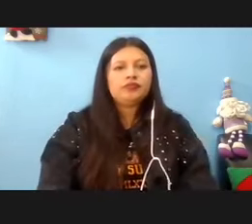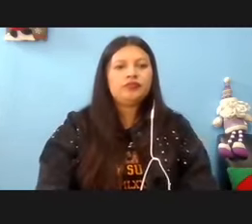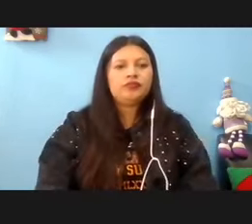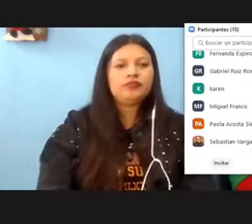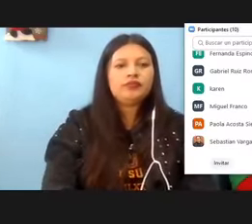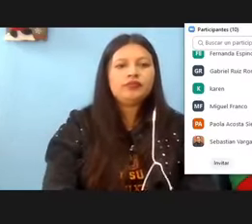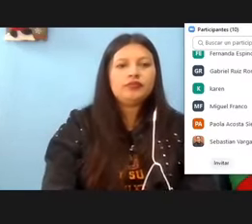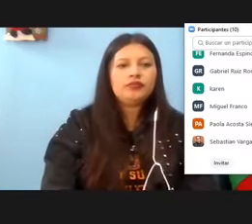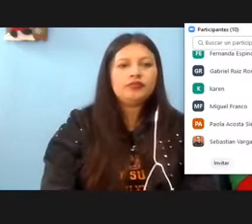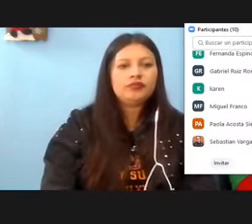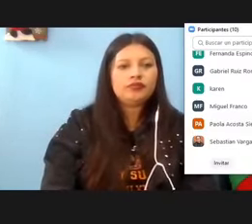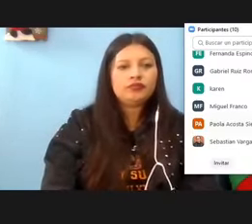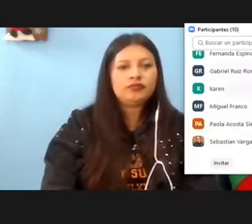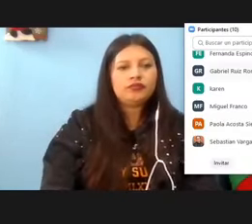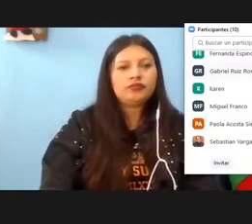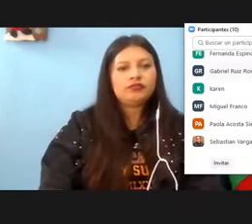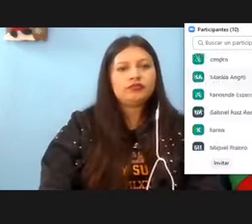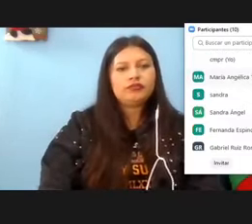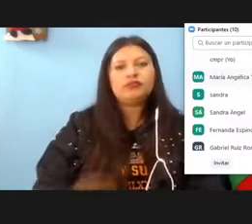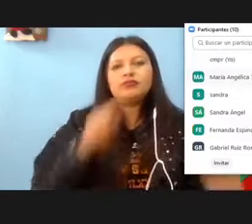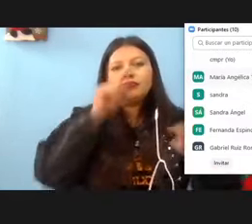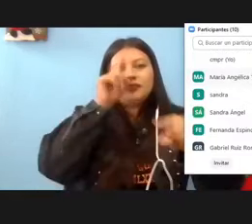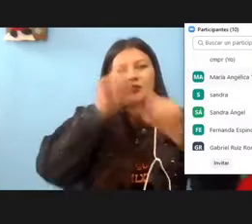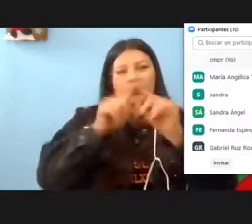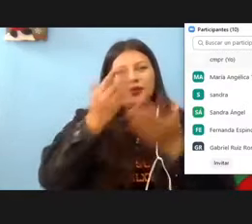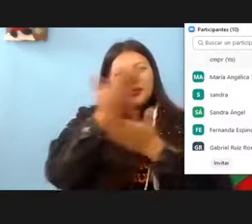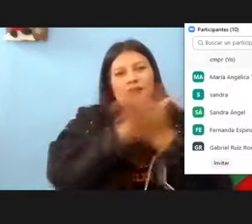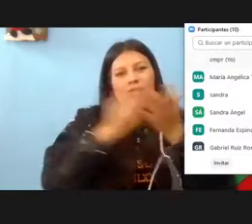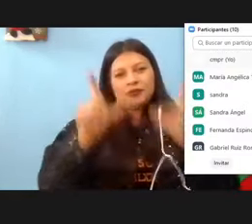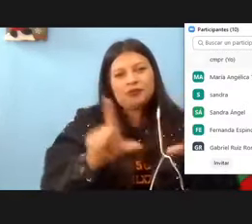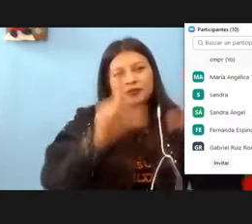pero sigo inhabilitada.